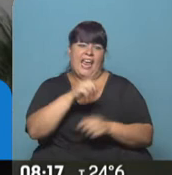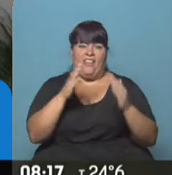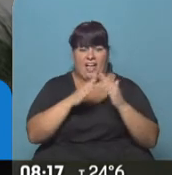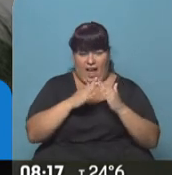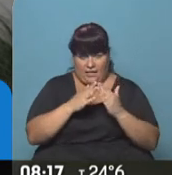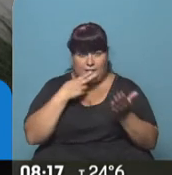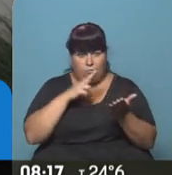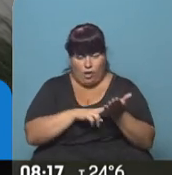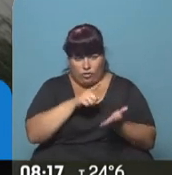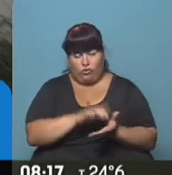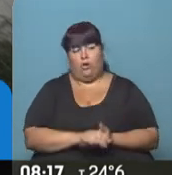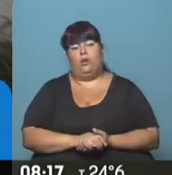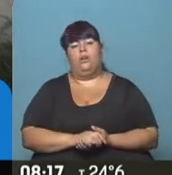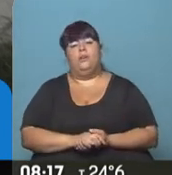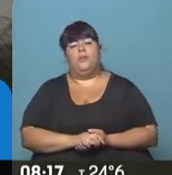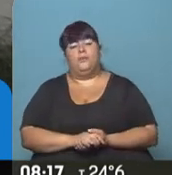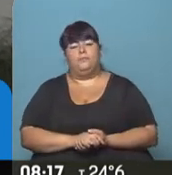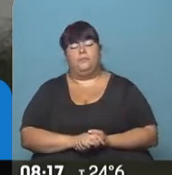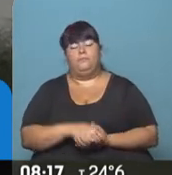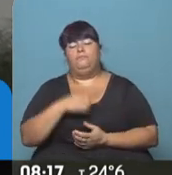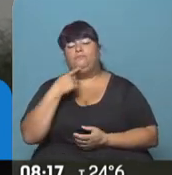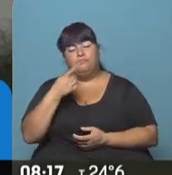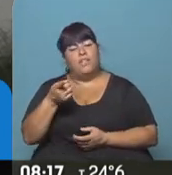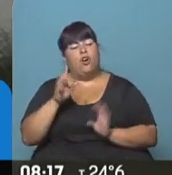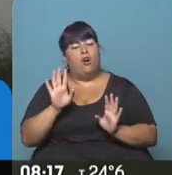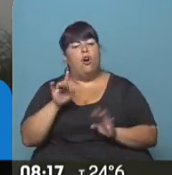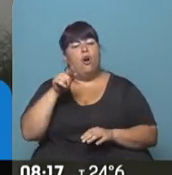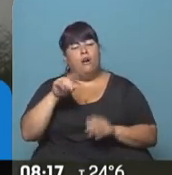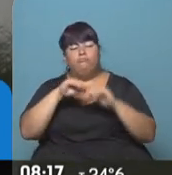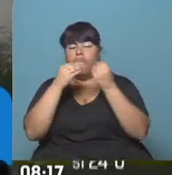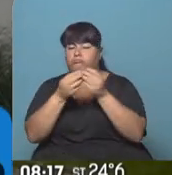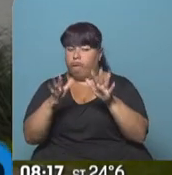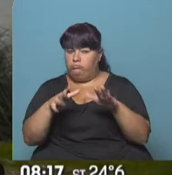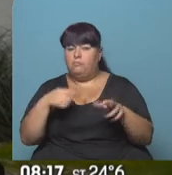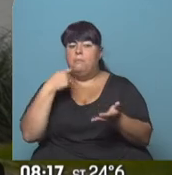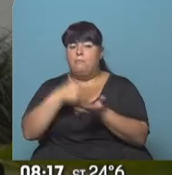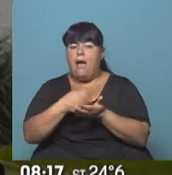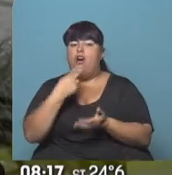por gravámenes a las propiedades inmobiliarias y sentenció que en promedio se